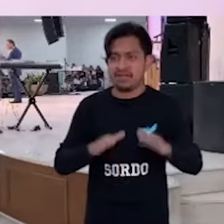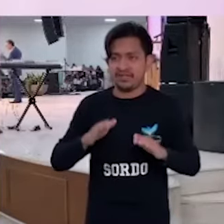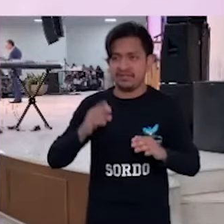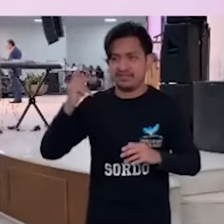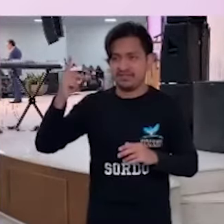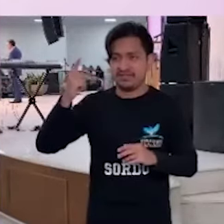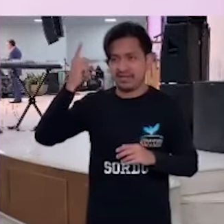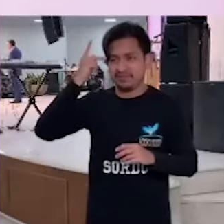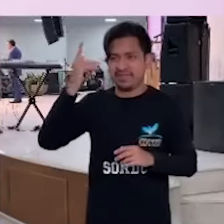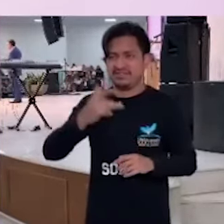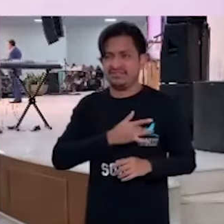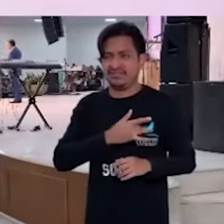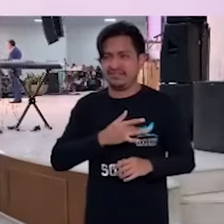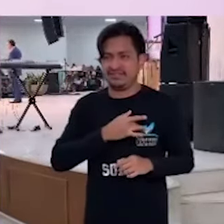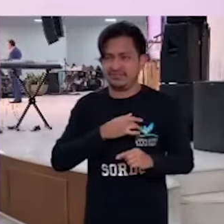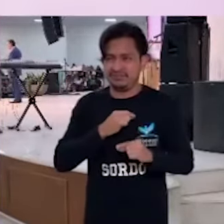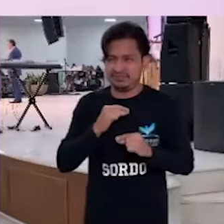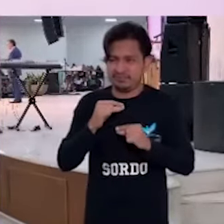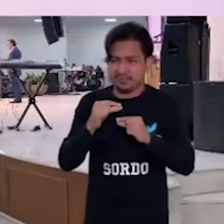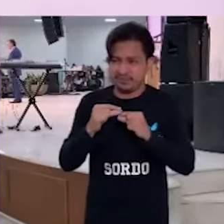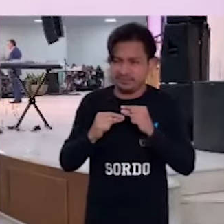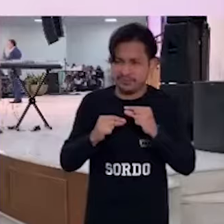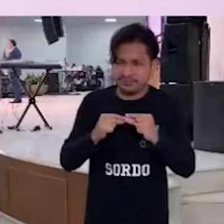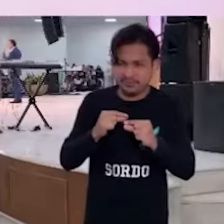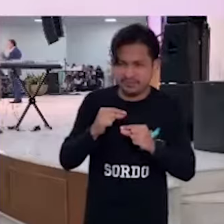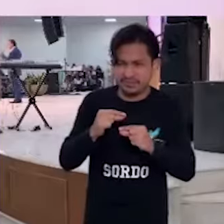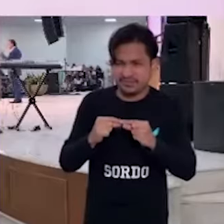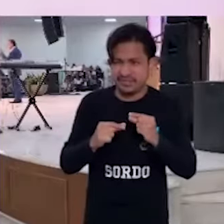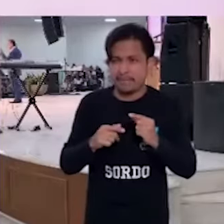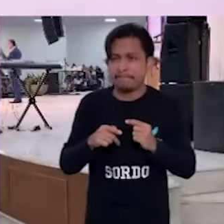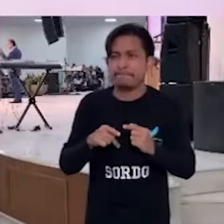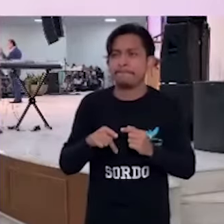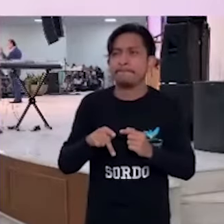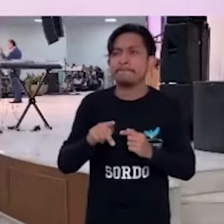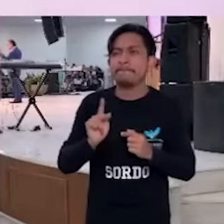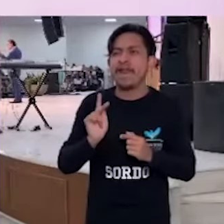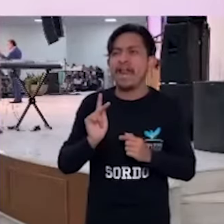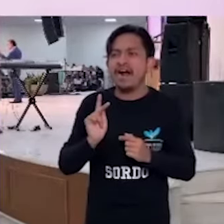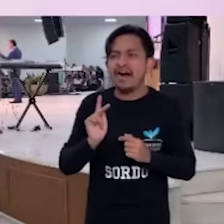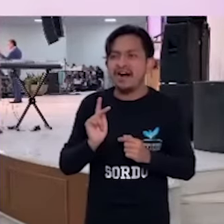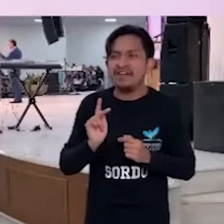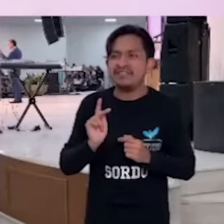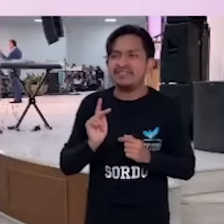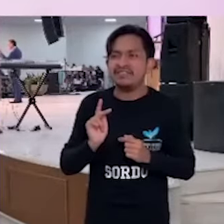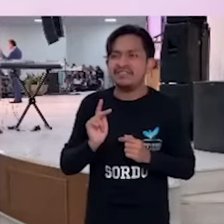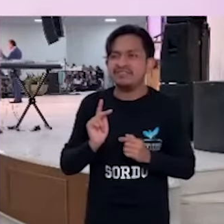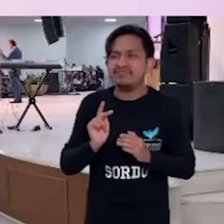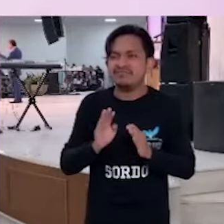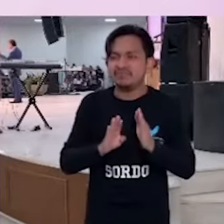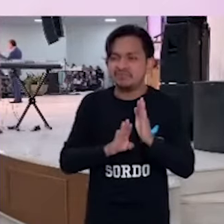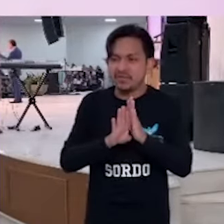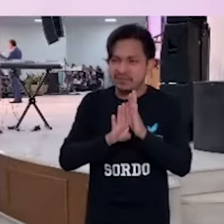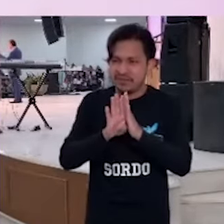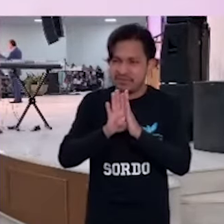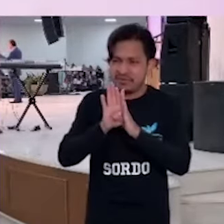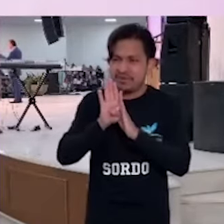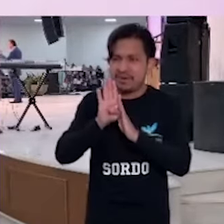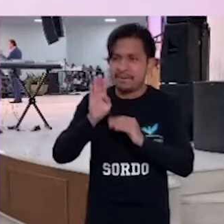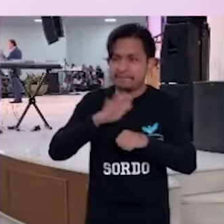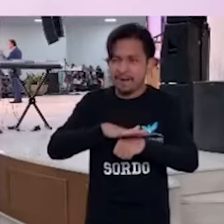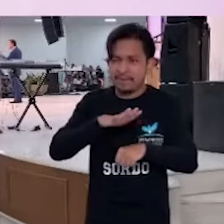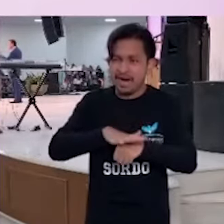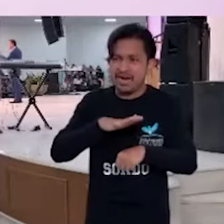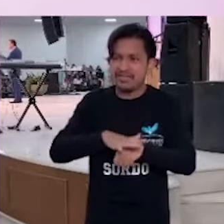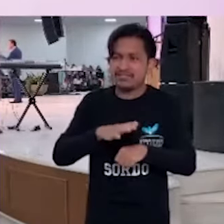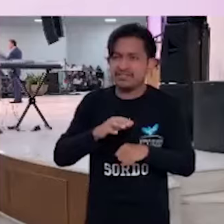y su ministerio. Así que, si personas como ellas, de tanto renombre,